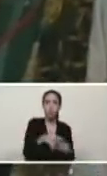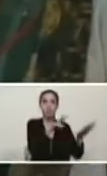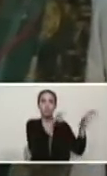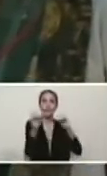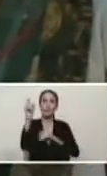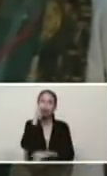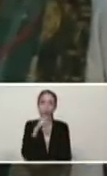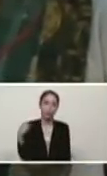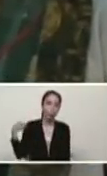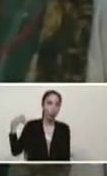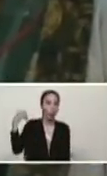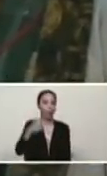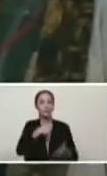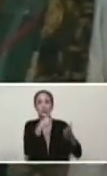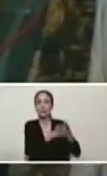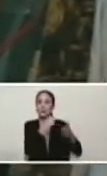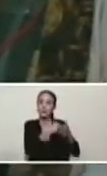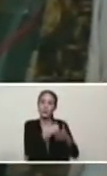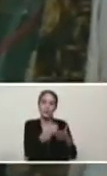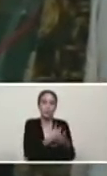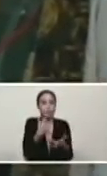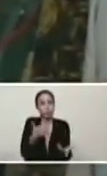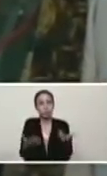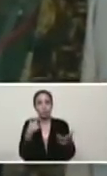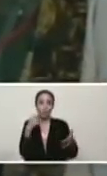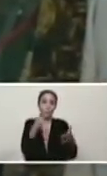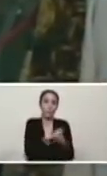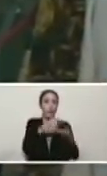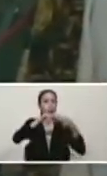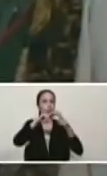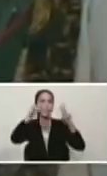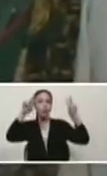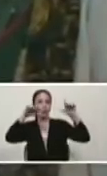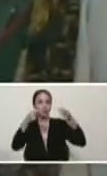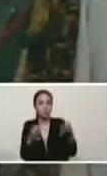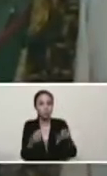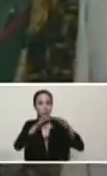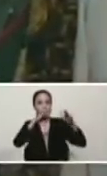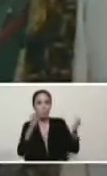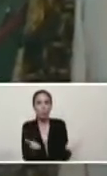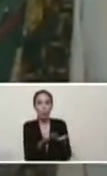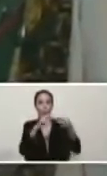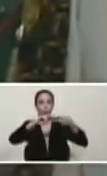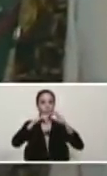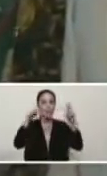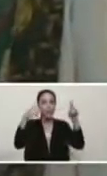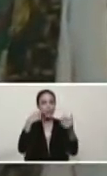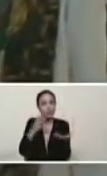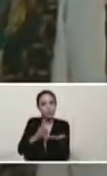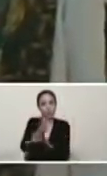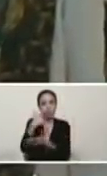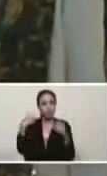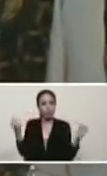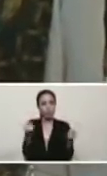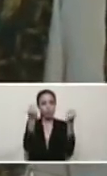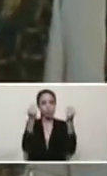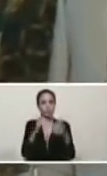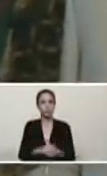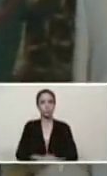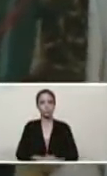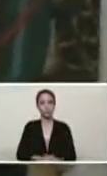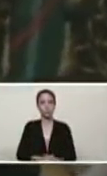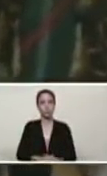años luchando, persiguiendo, logrando la paz, luchando para lograr que la paz se imponga mundialmente.